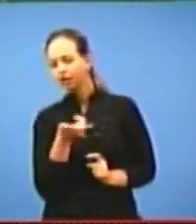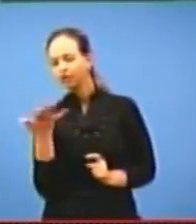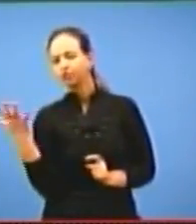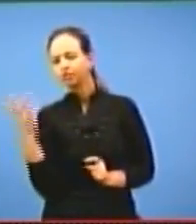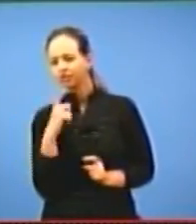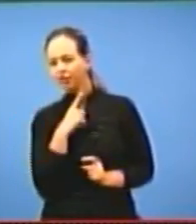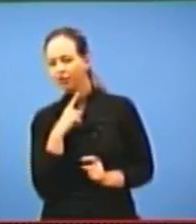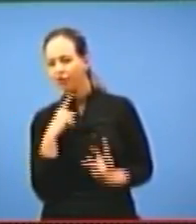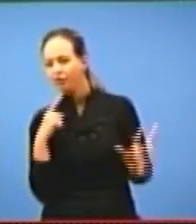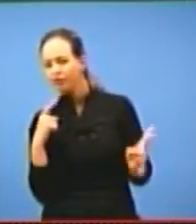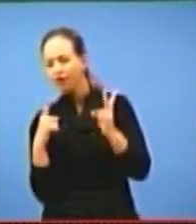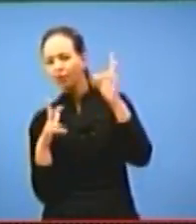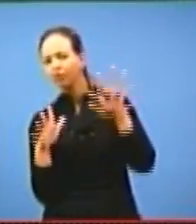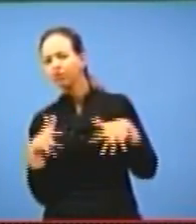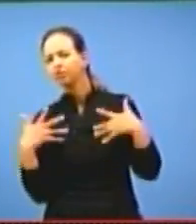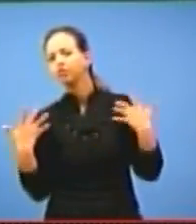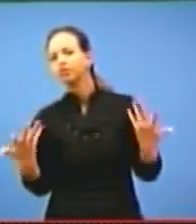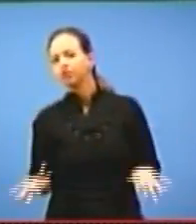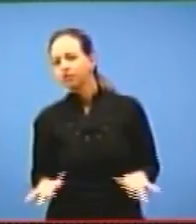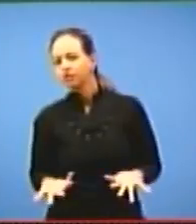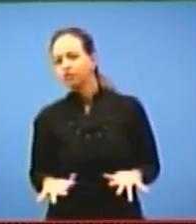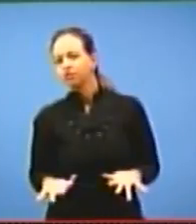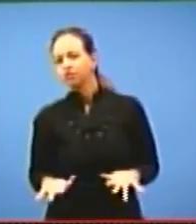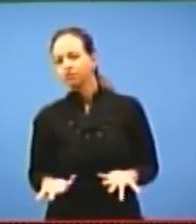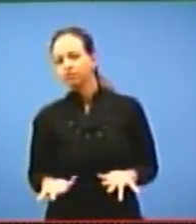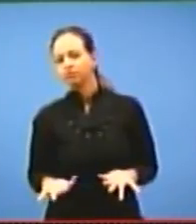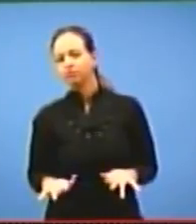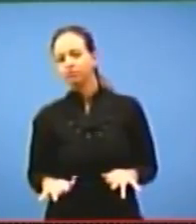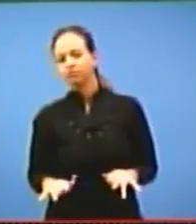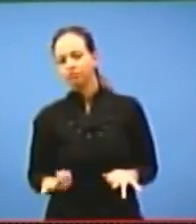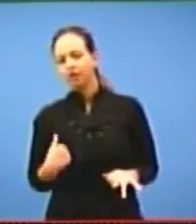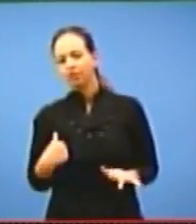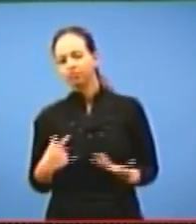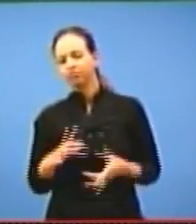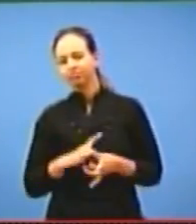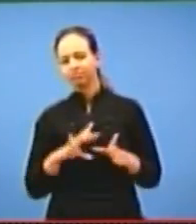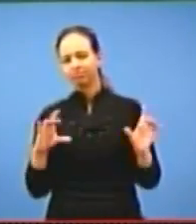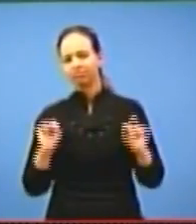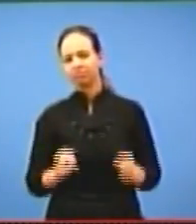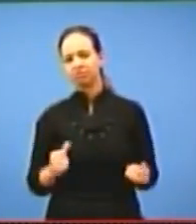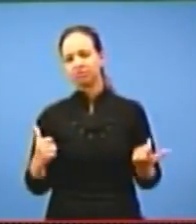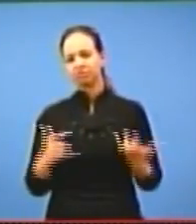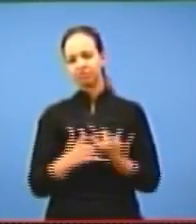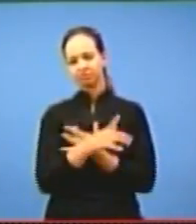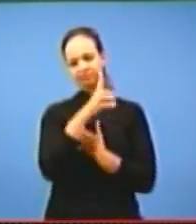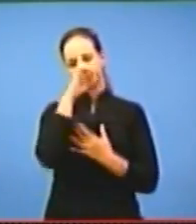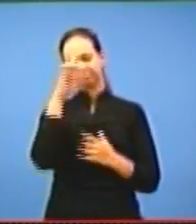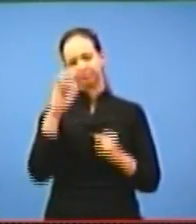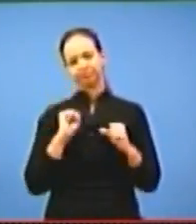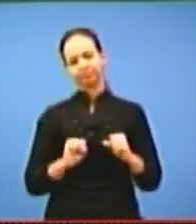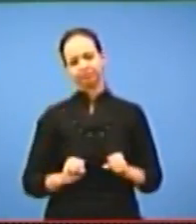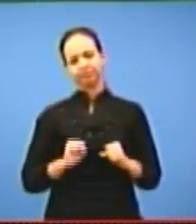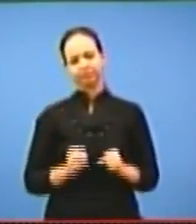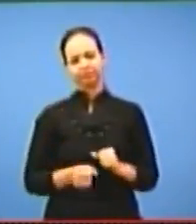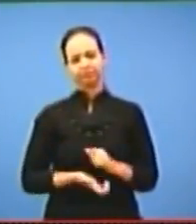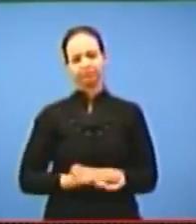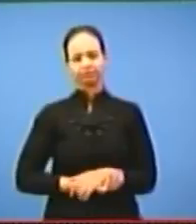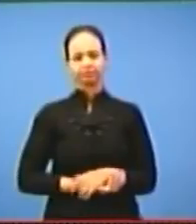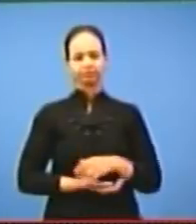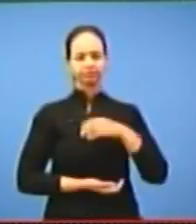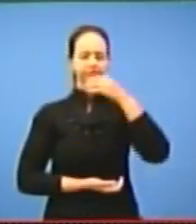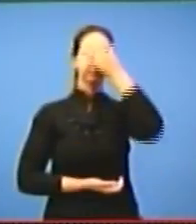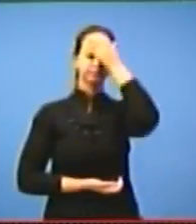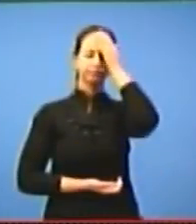Si vale alguna cosa para ti, si tú valorizas la profecía, te voy a dar un instante para que tú glorifiques al Señor. ¿Puedes